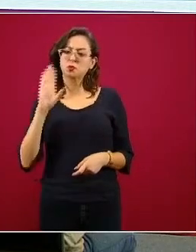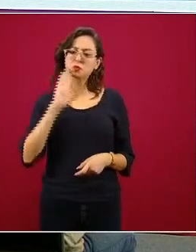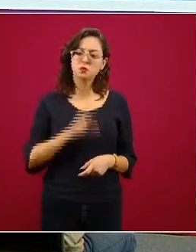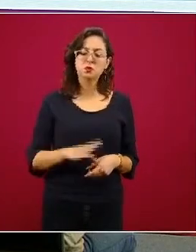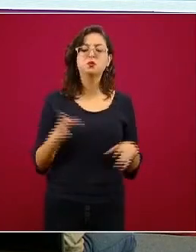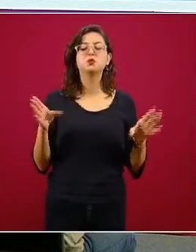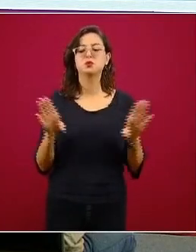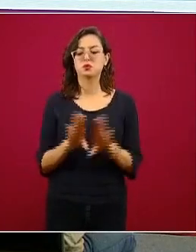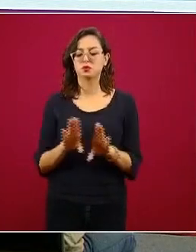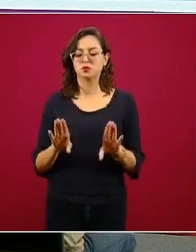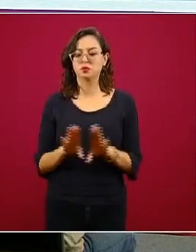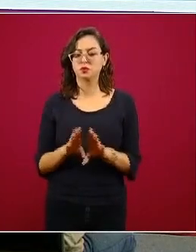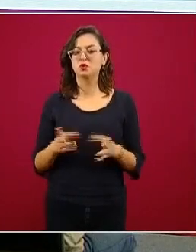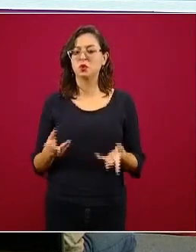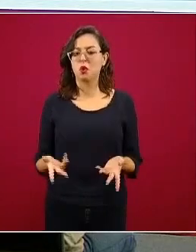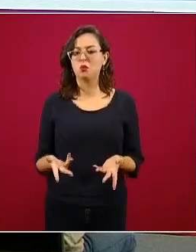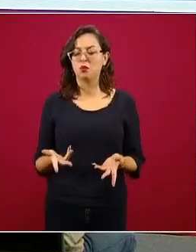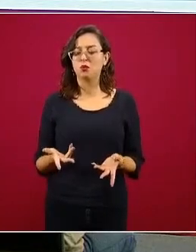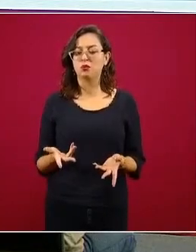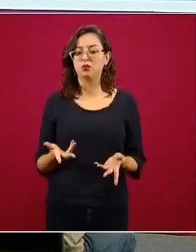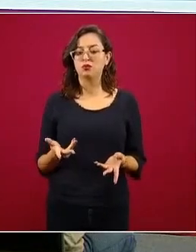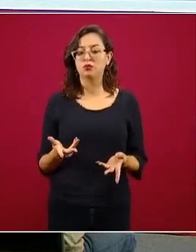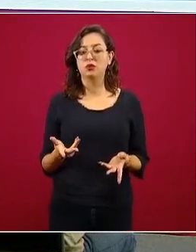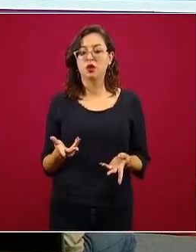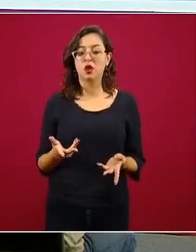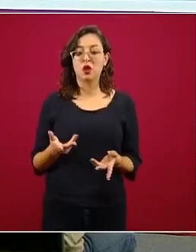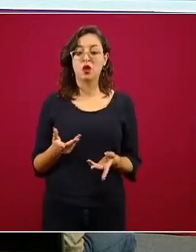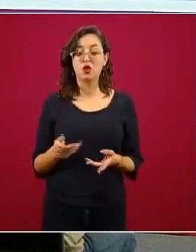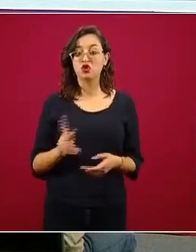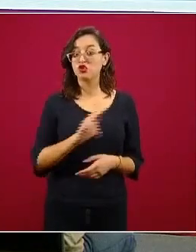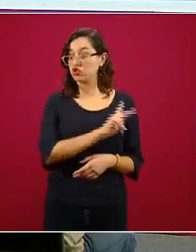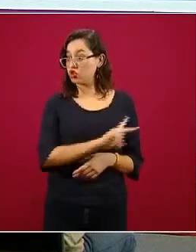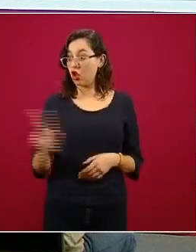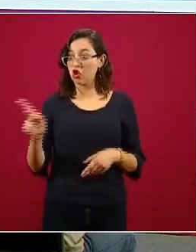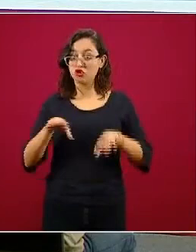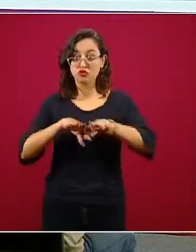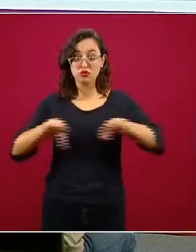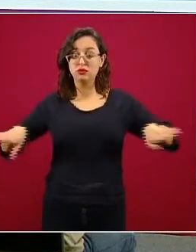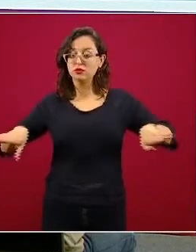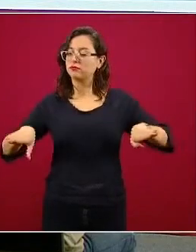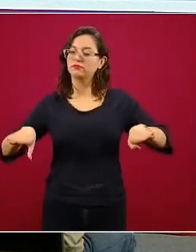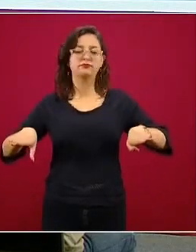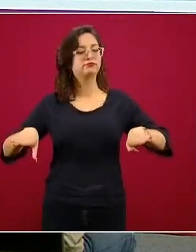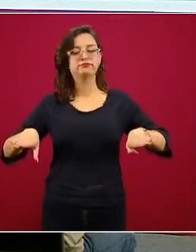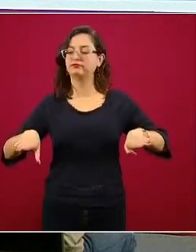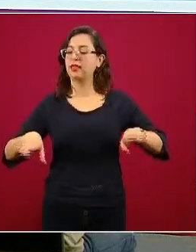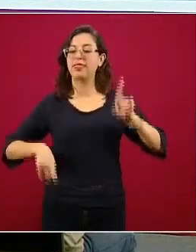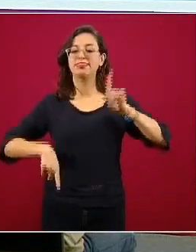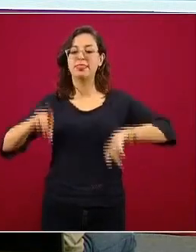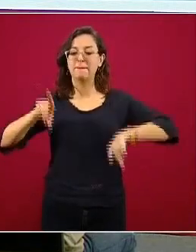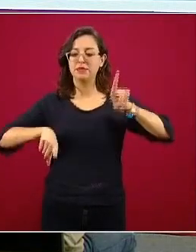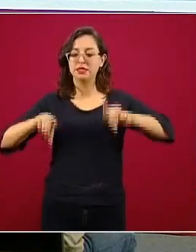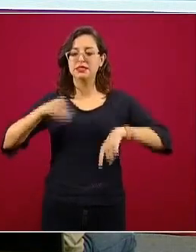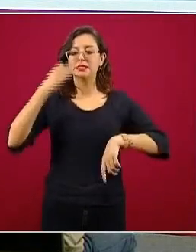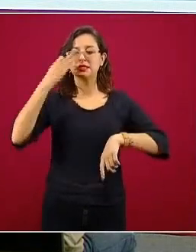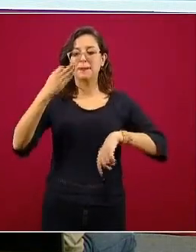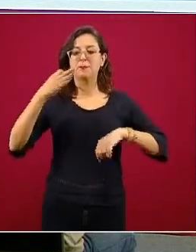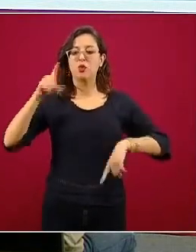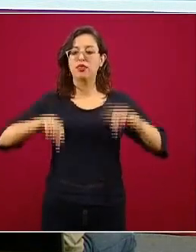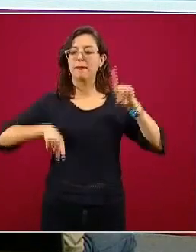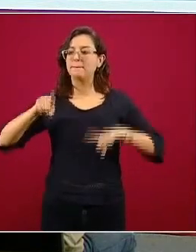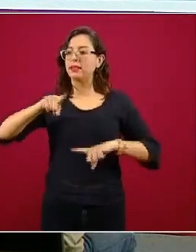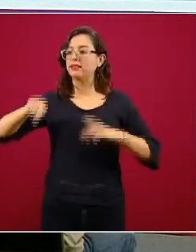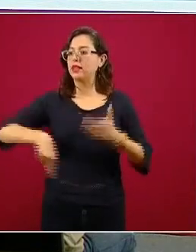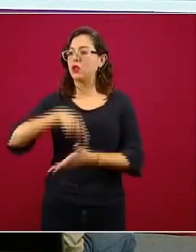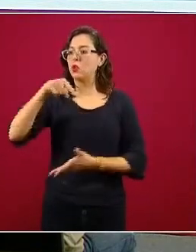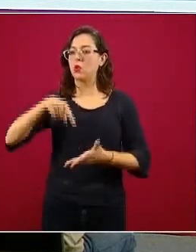en un lugar en particular. Porque no es universal, varía en el tiempo y varía de acuerdo a la calidad del control.